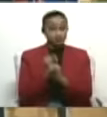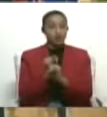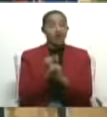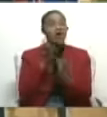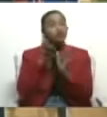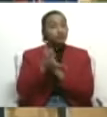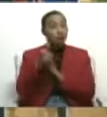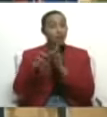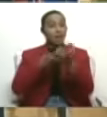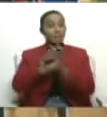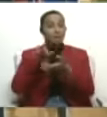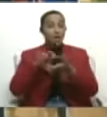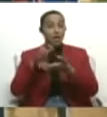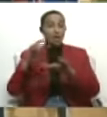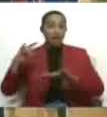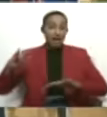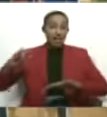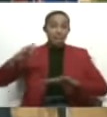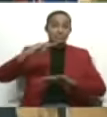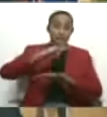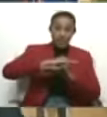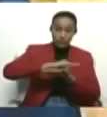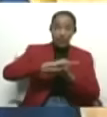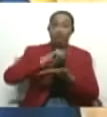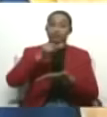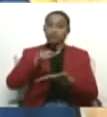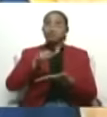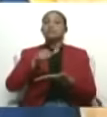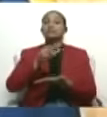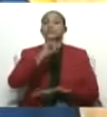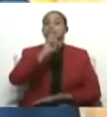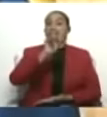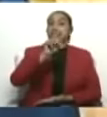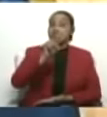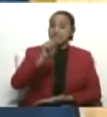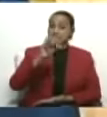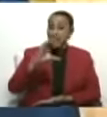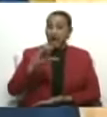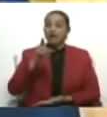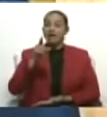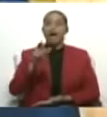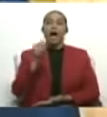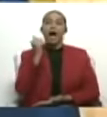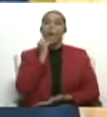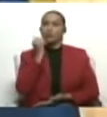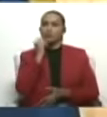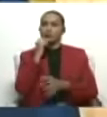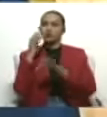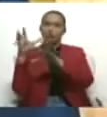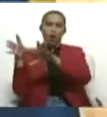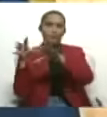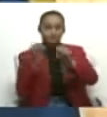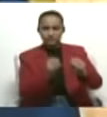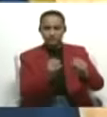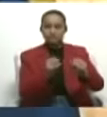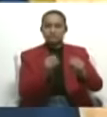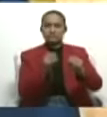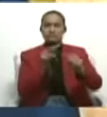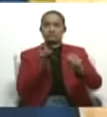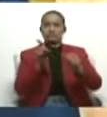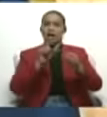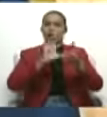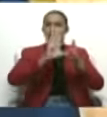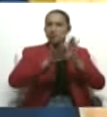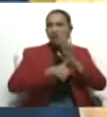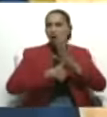en la Organización Aeronáutica Internacional, la violación flagrante. El robo del